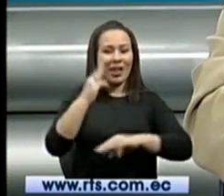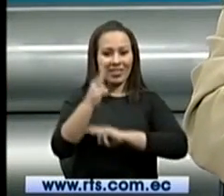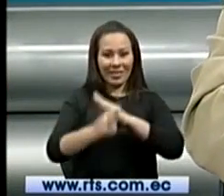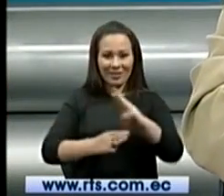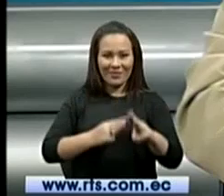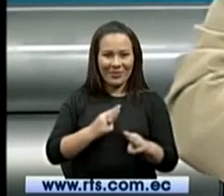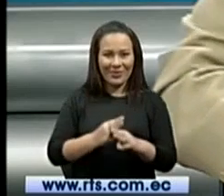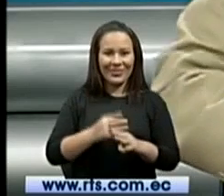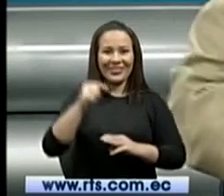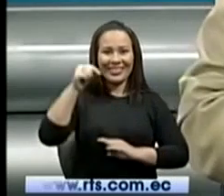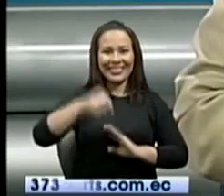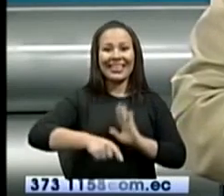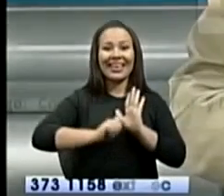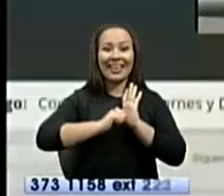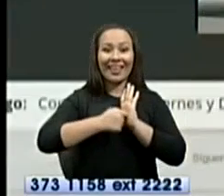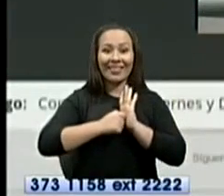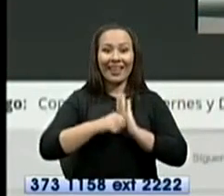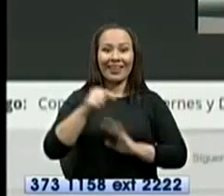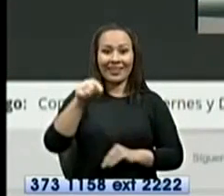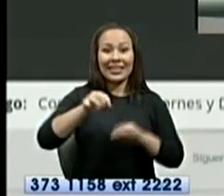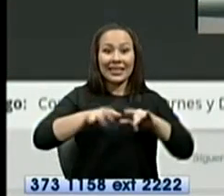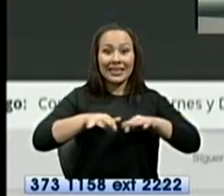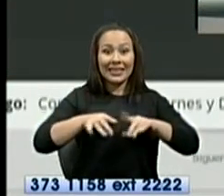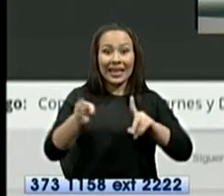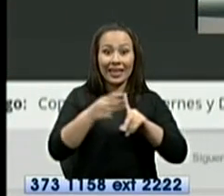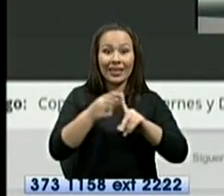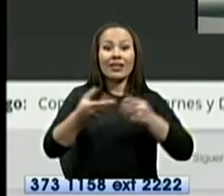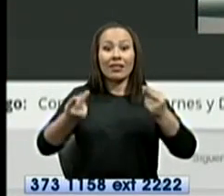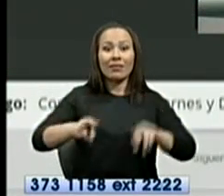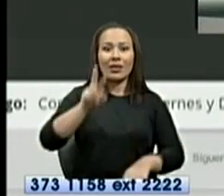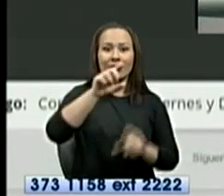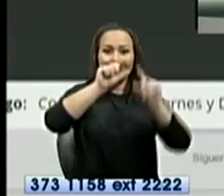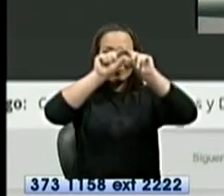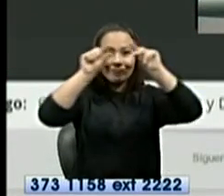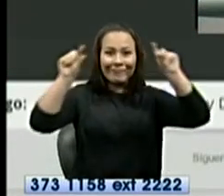parte del mundo a través de nuestro sitio web www.rts.com.